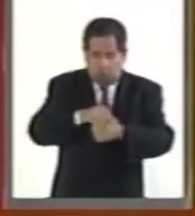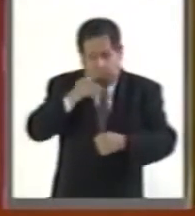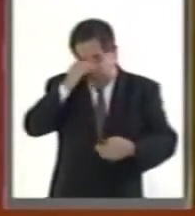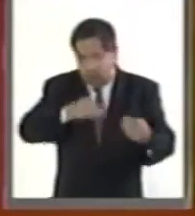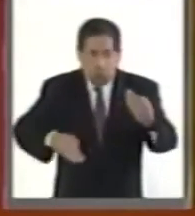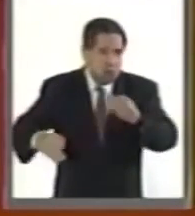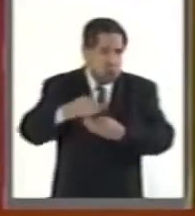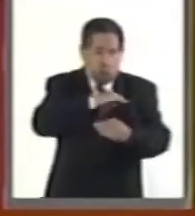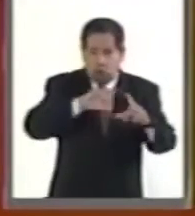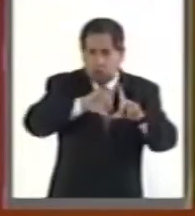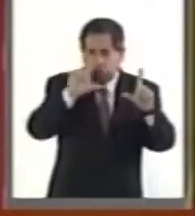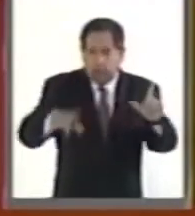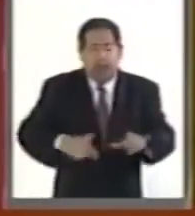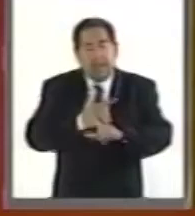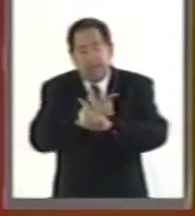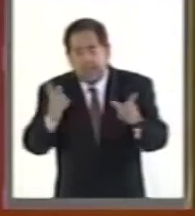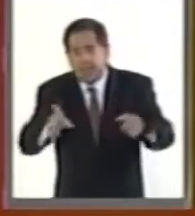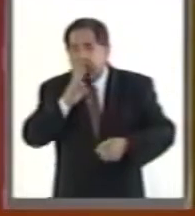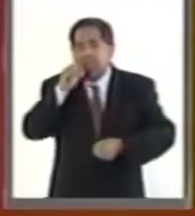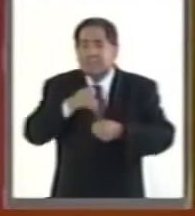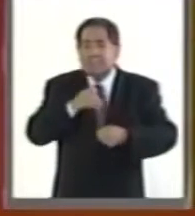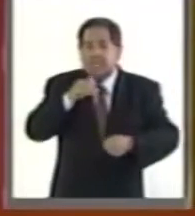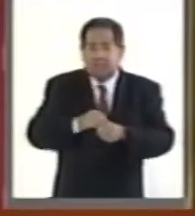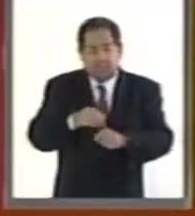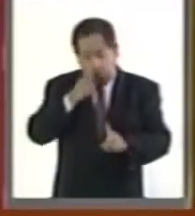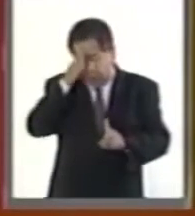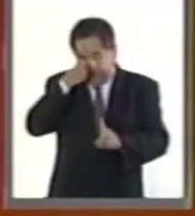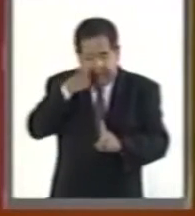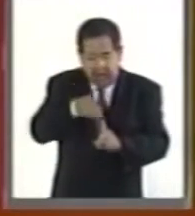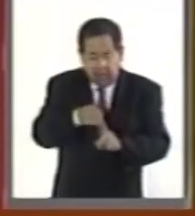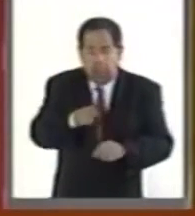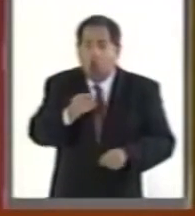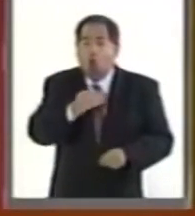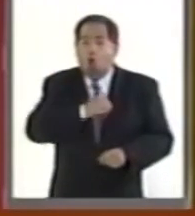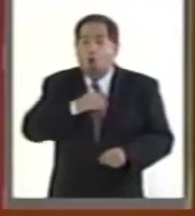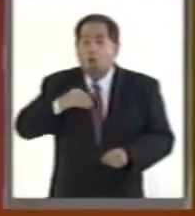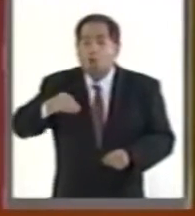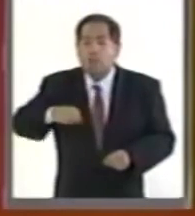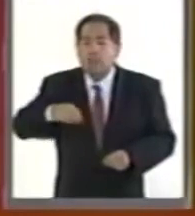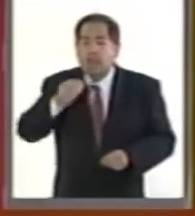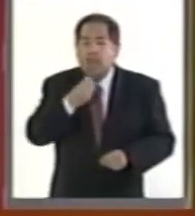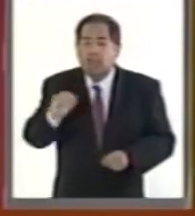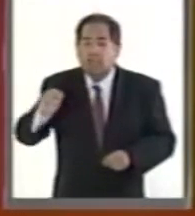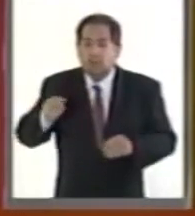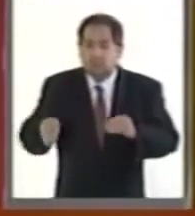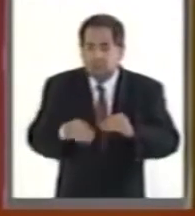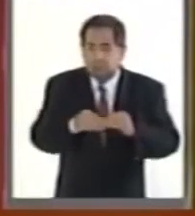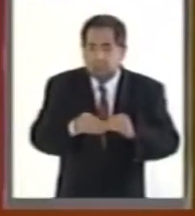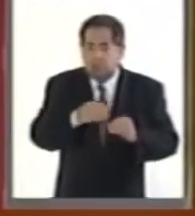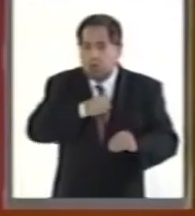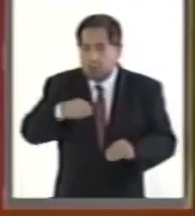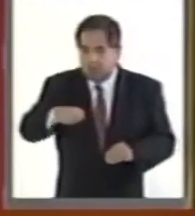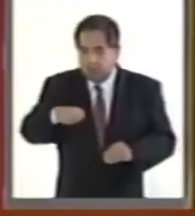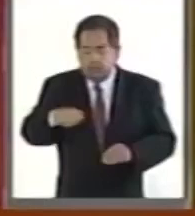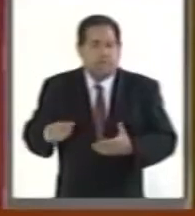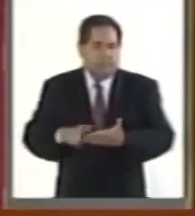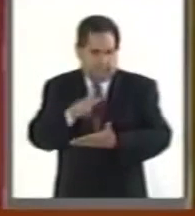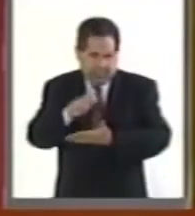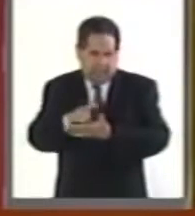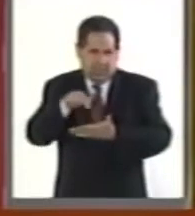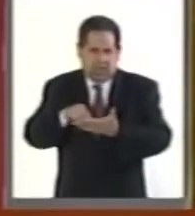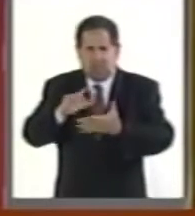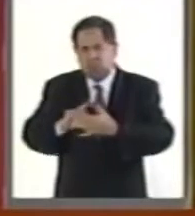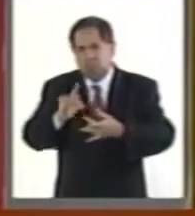universal, libre, secreto, directo y obligatorio. La ley establecerá los mecanismos